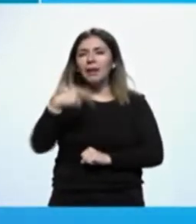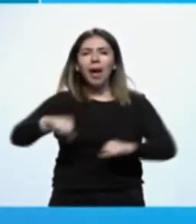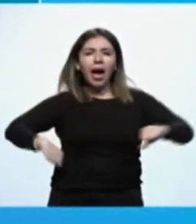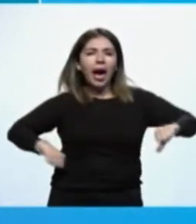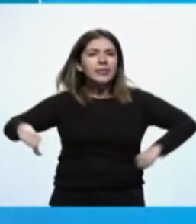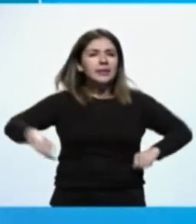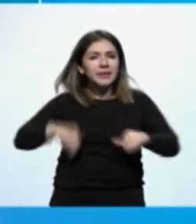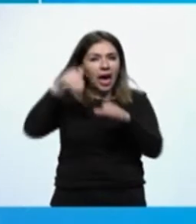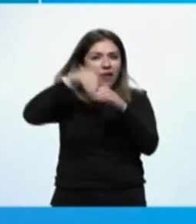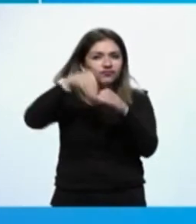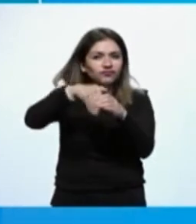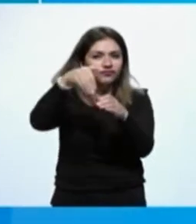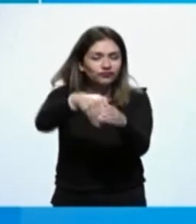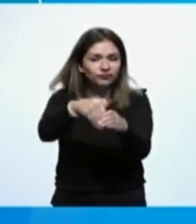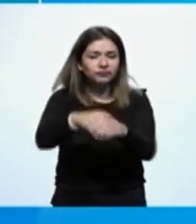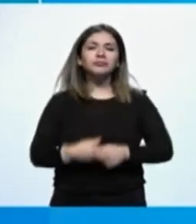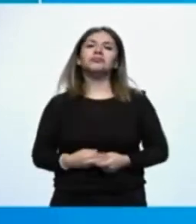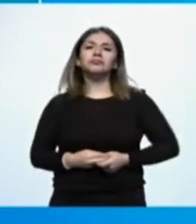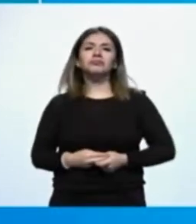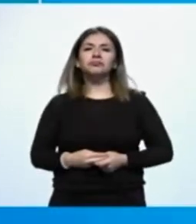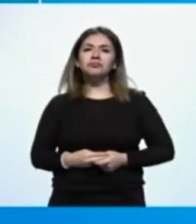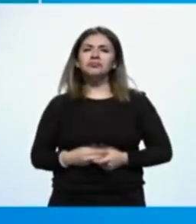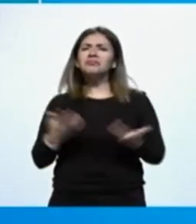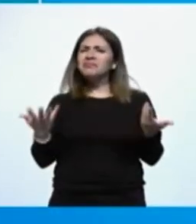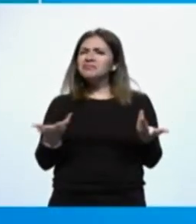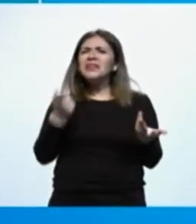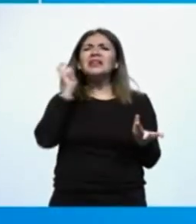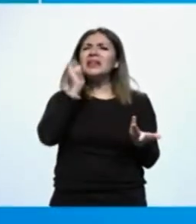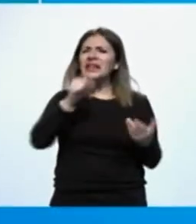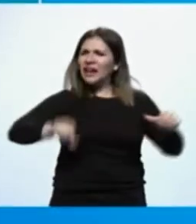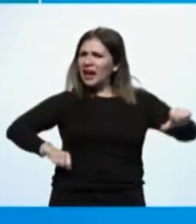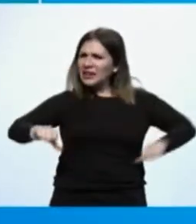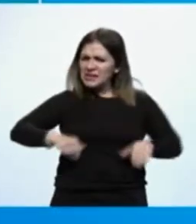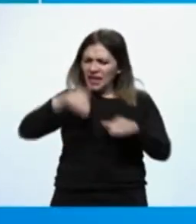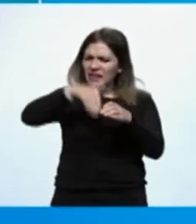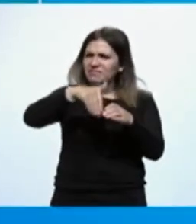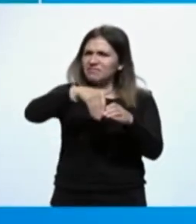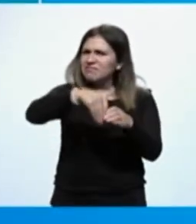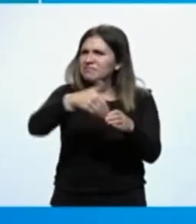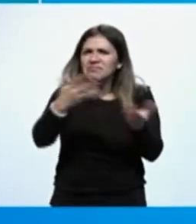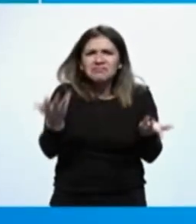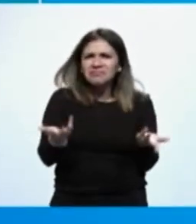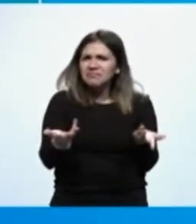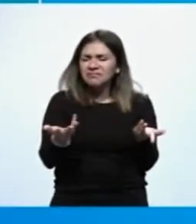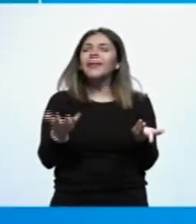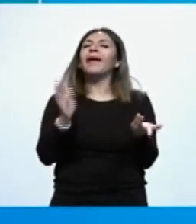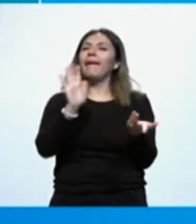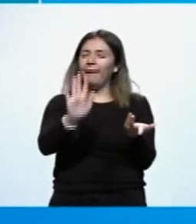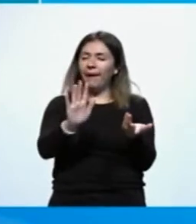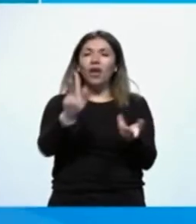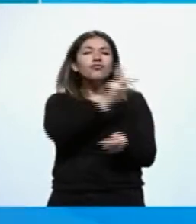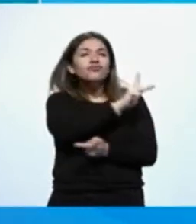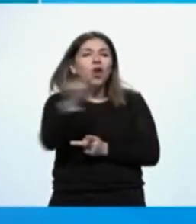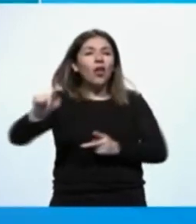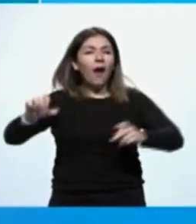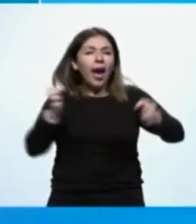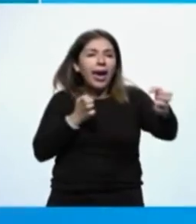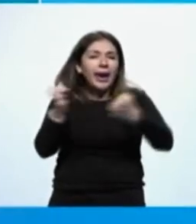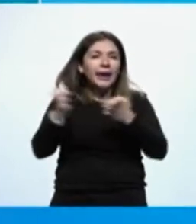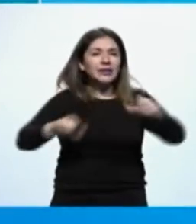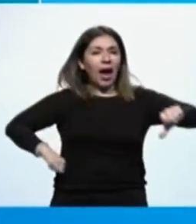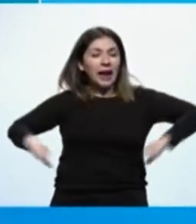como carpeta de experiencias. Pero, ¿qué es la carpeta de experiencias? Los ejercicios que